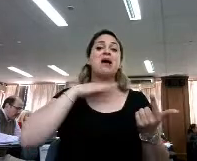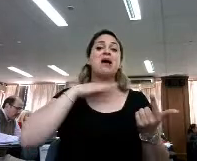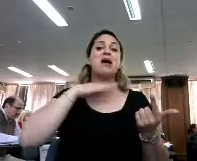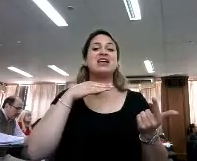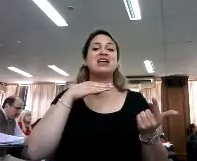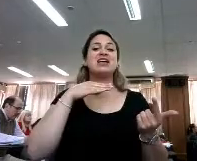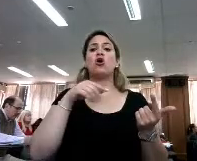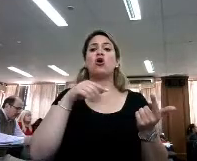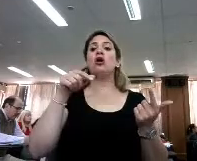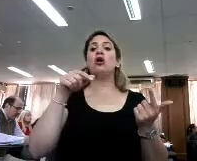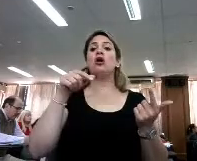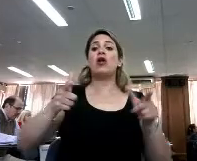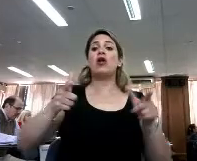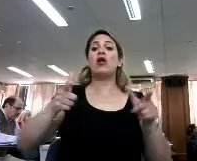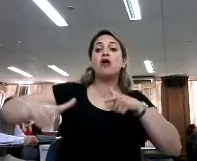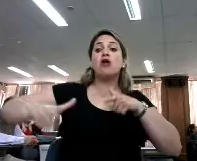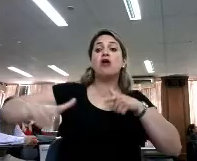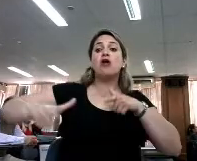ahora nosotros en Colombia.